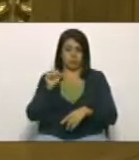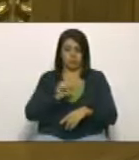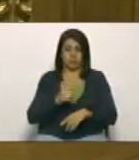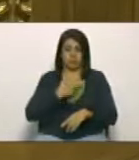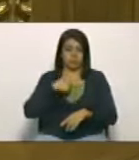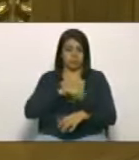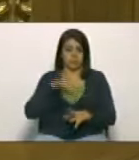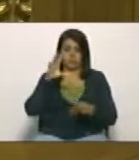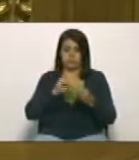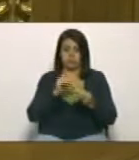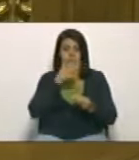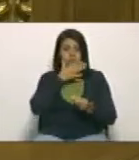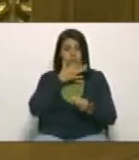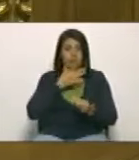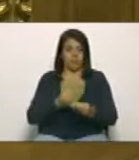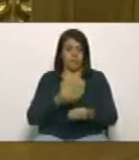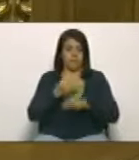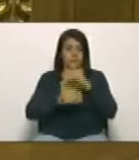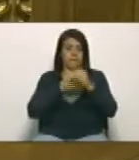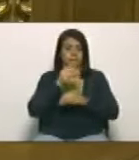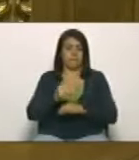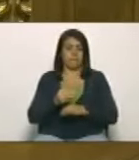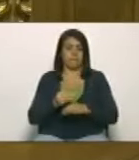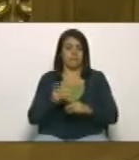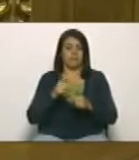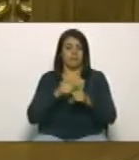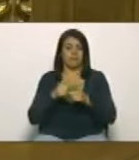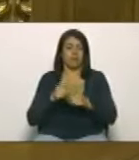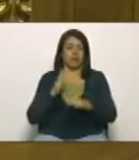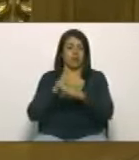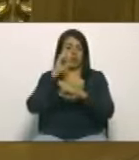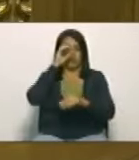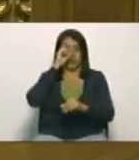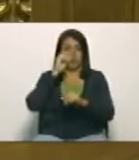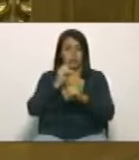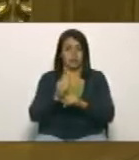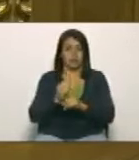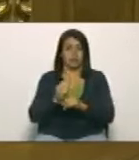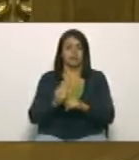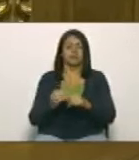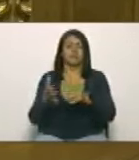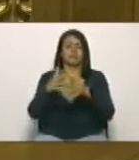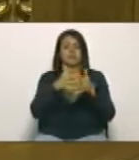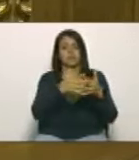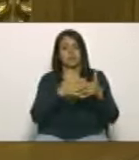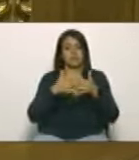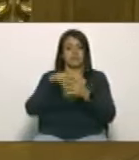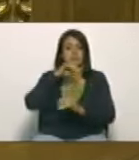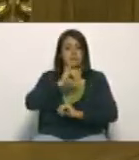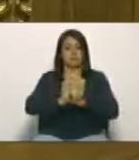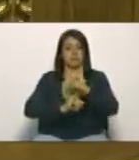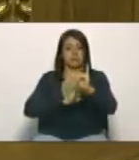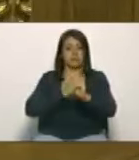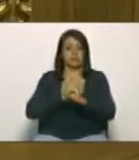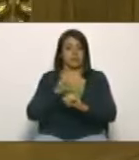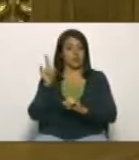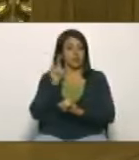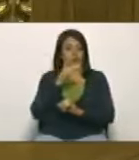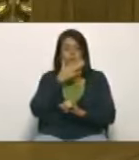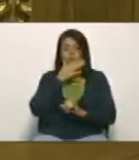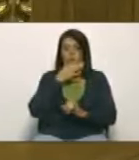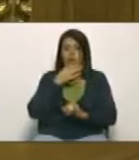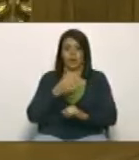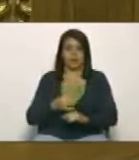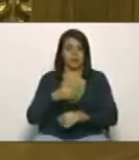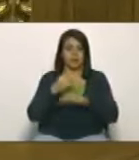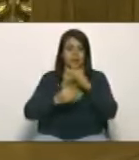no resulta fácil edificarnos en medio de los objetivos imperiales y del complot internacional. No resulta